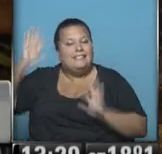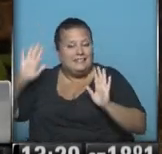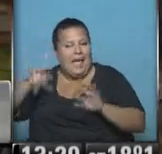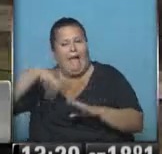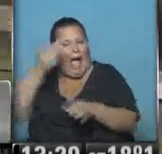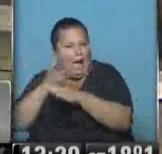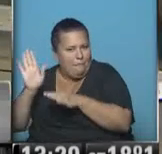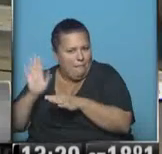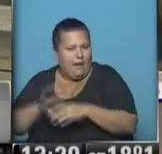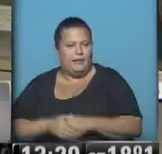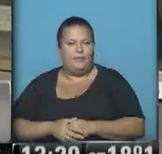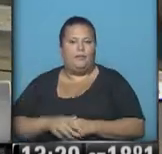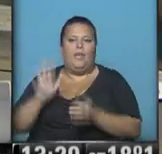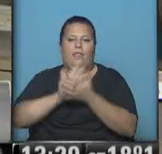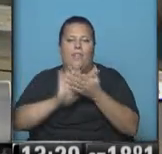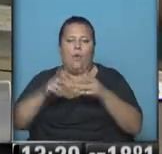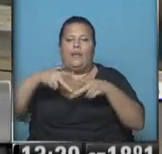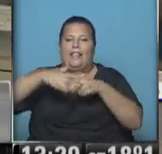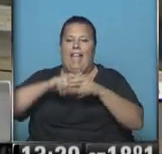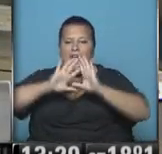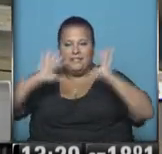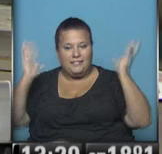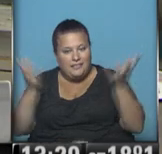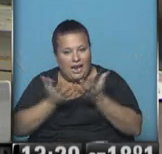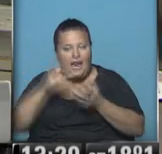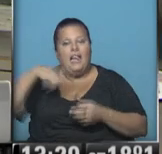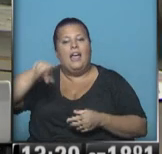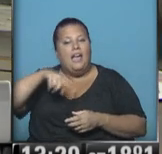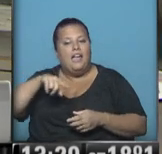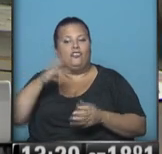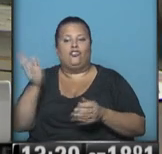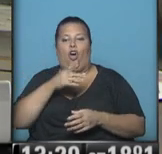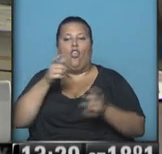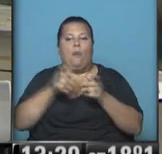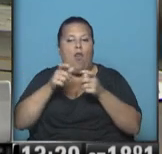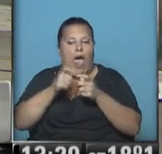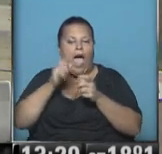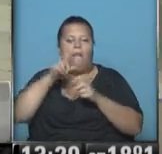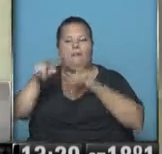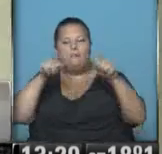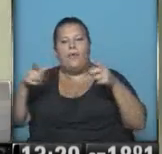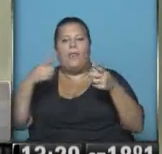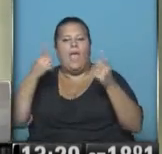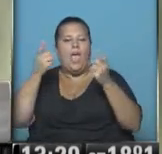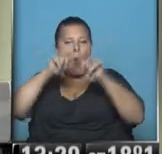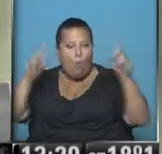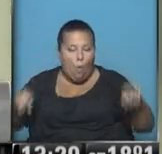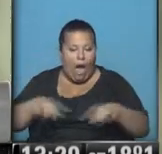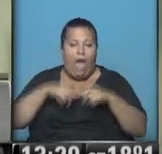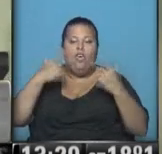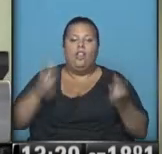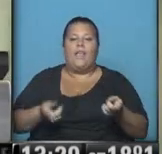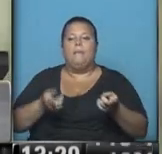por otro lado. Reconstruimos un taller donde ellos en todos los programas trabajan los cuadros y